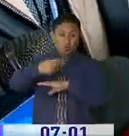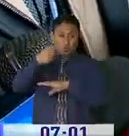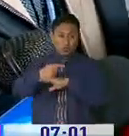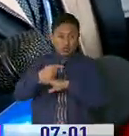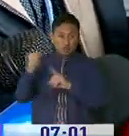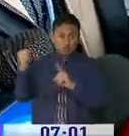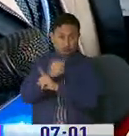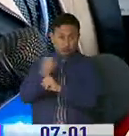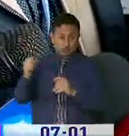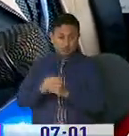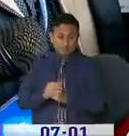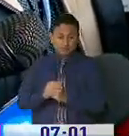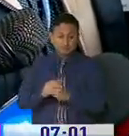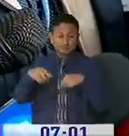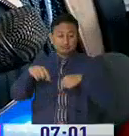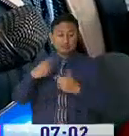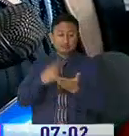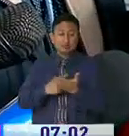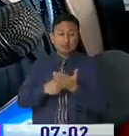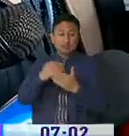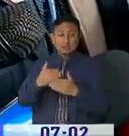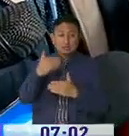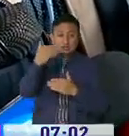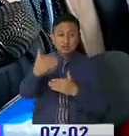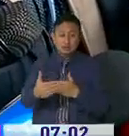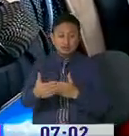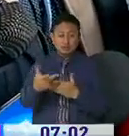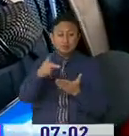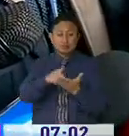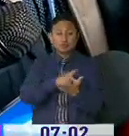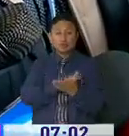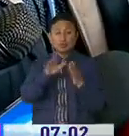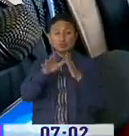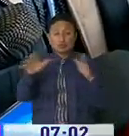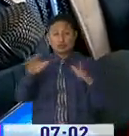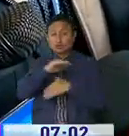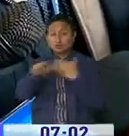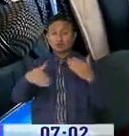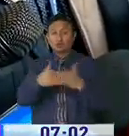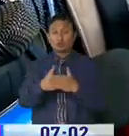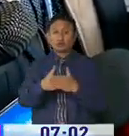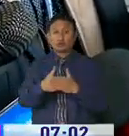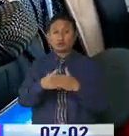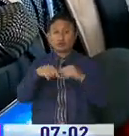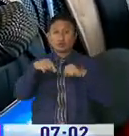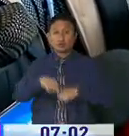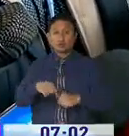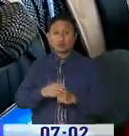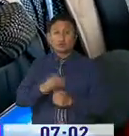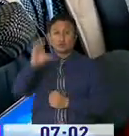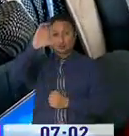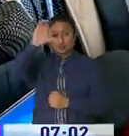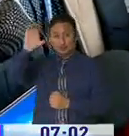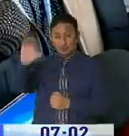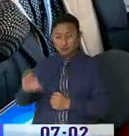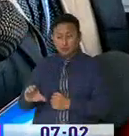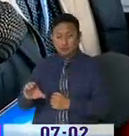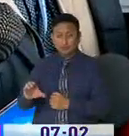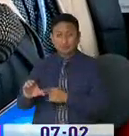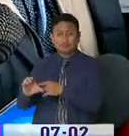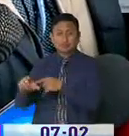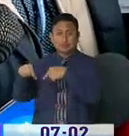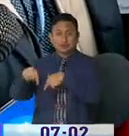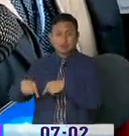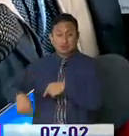y será aprobado en los próximos días un proyecto general para todo el cordón costero en donde se producen los mayores niveles